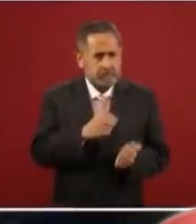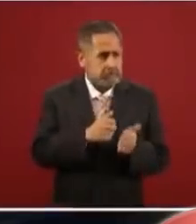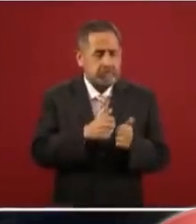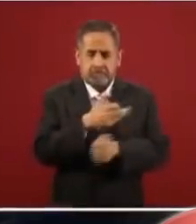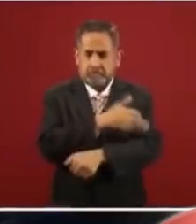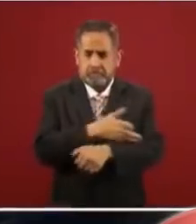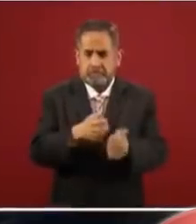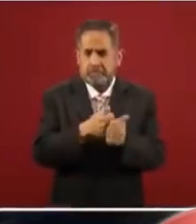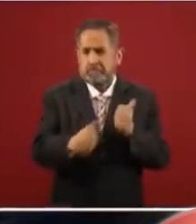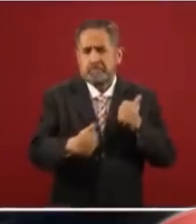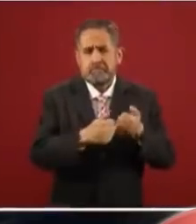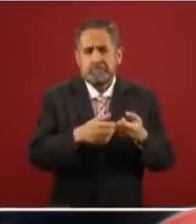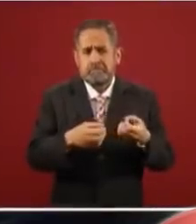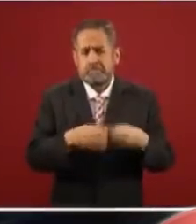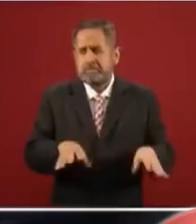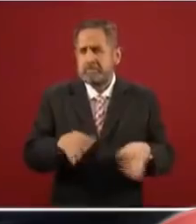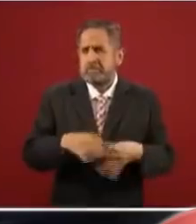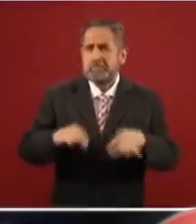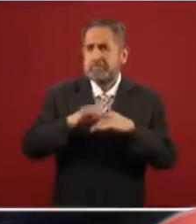no influyera.